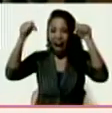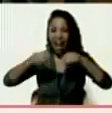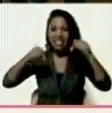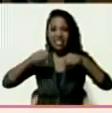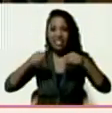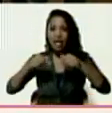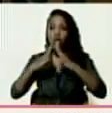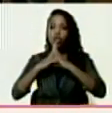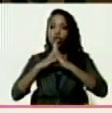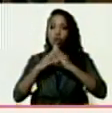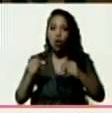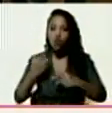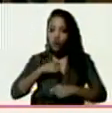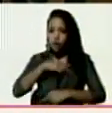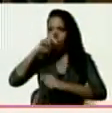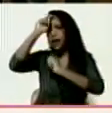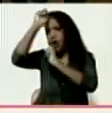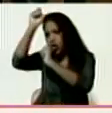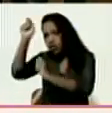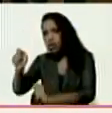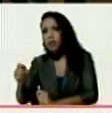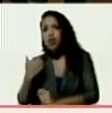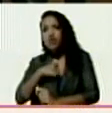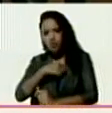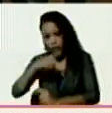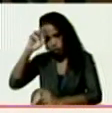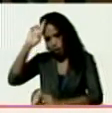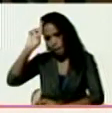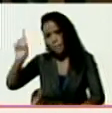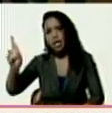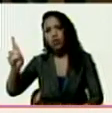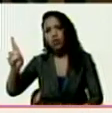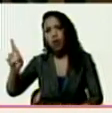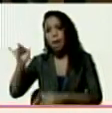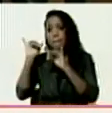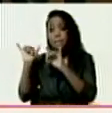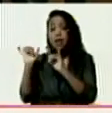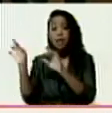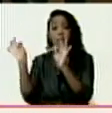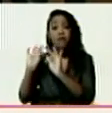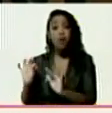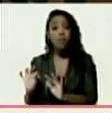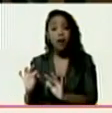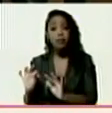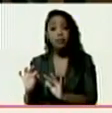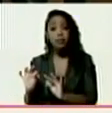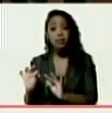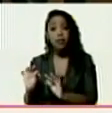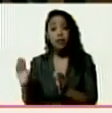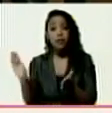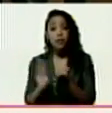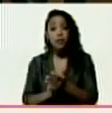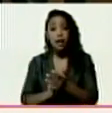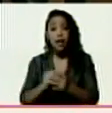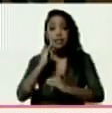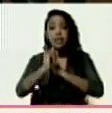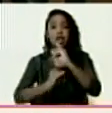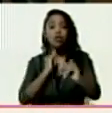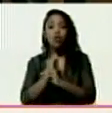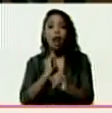todos ellos nuestro reconocimiento y nuestro respeto. De la misma manera, en la acción internacional,